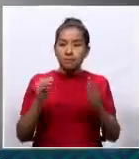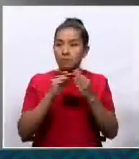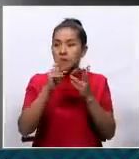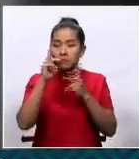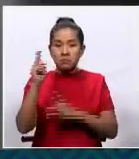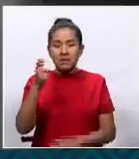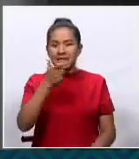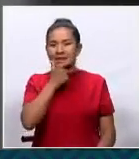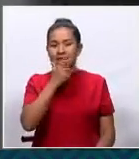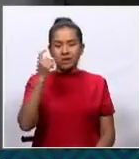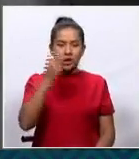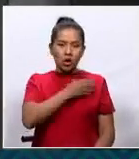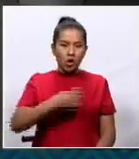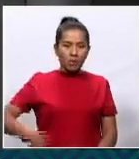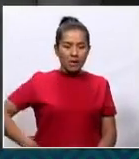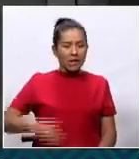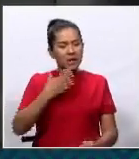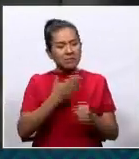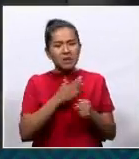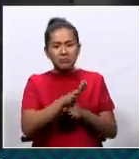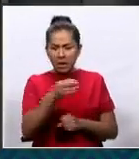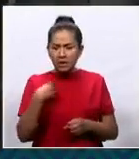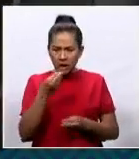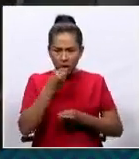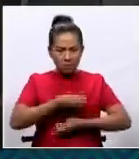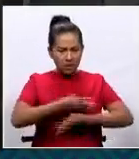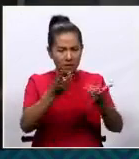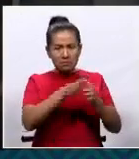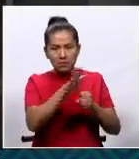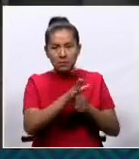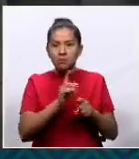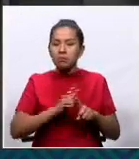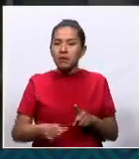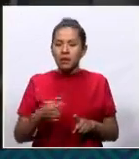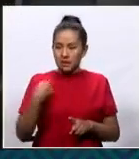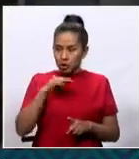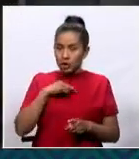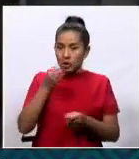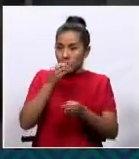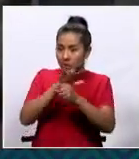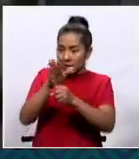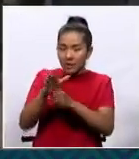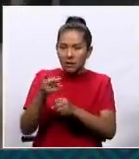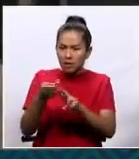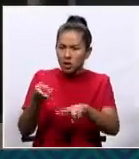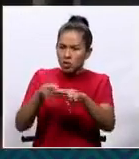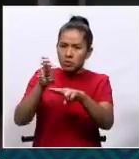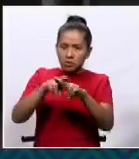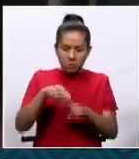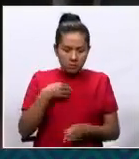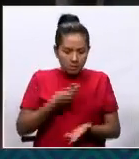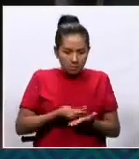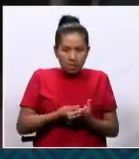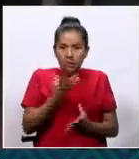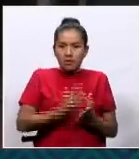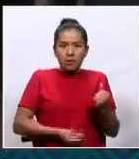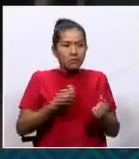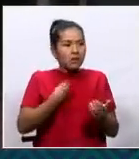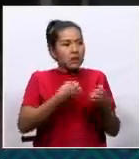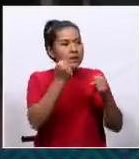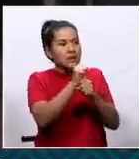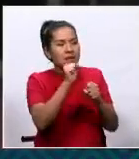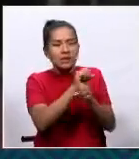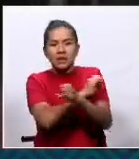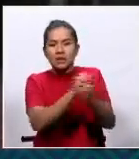esto. Él dice que abastecimiento no va a faltar. ¿Qué es lo que tiene? ¿Con qué van a comprar? ¿Con qué dinero van a comprar